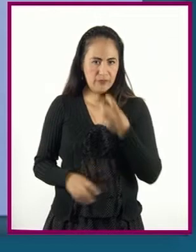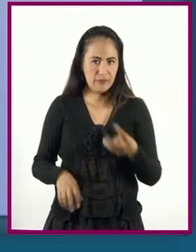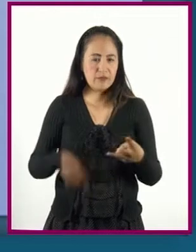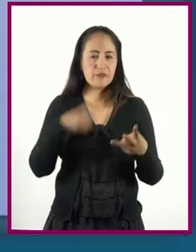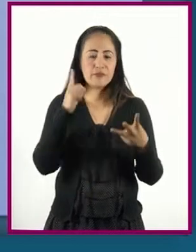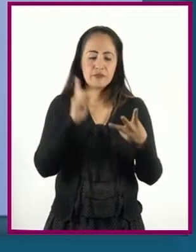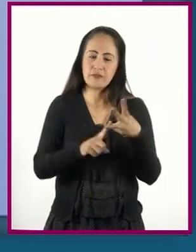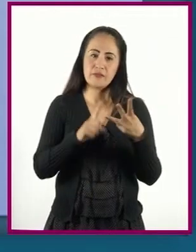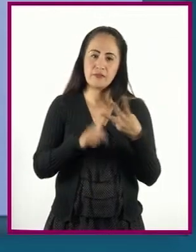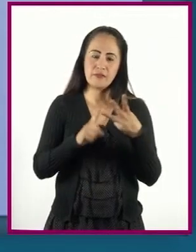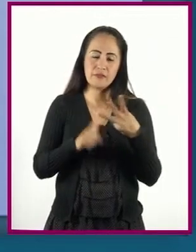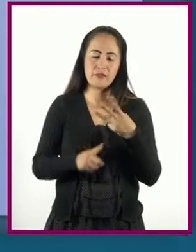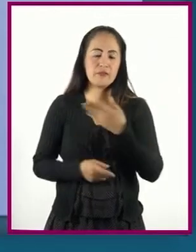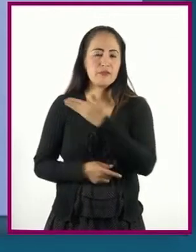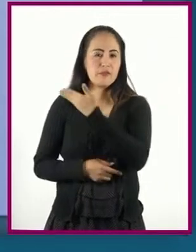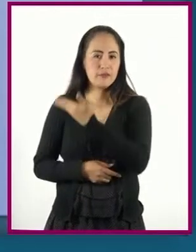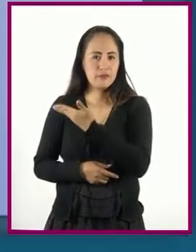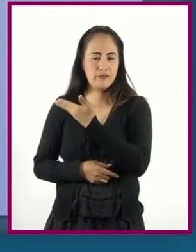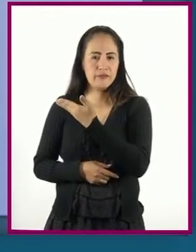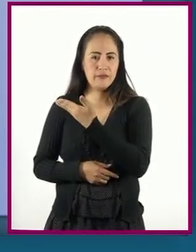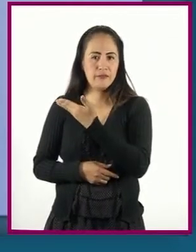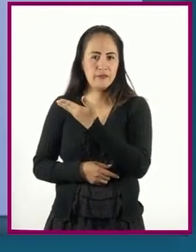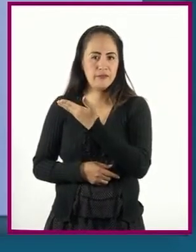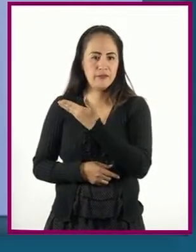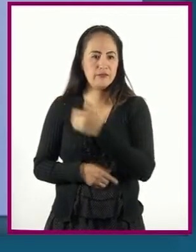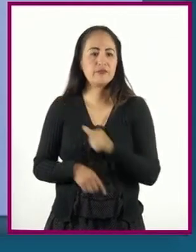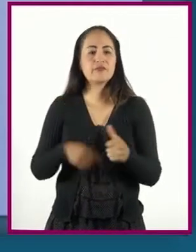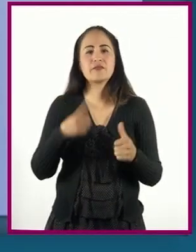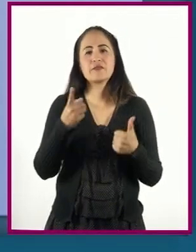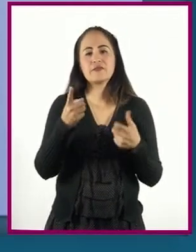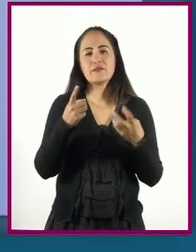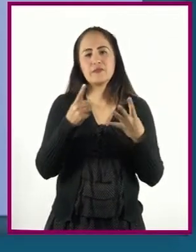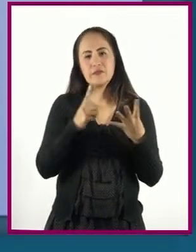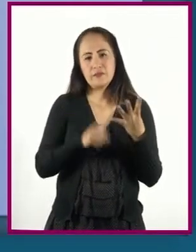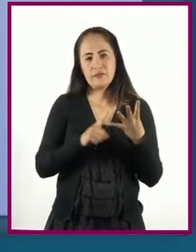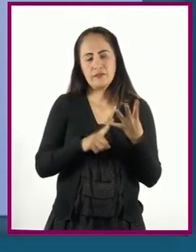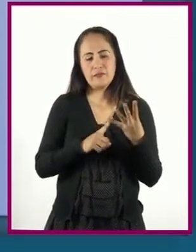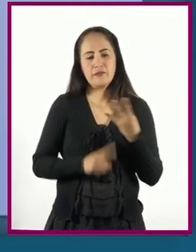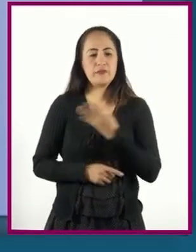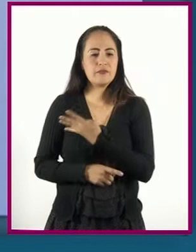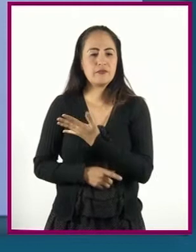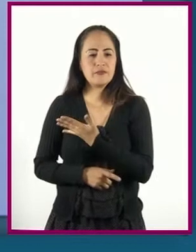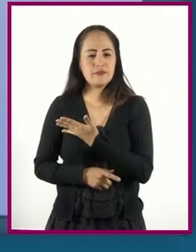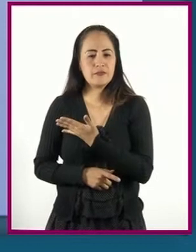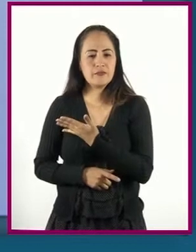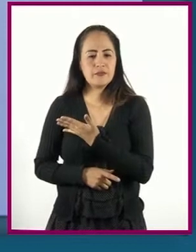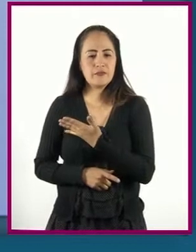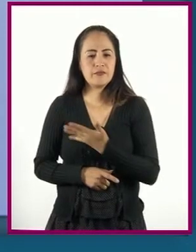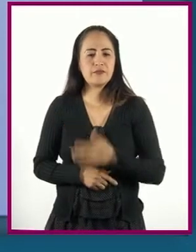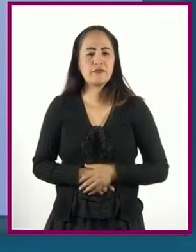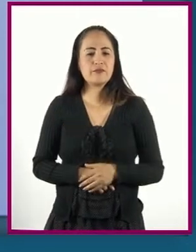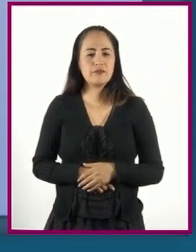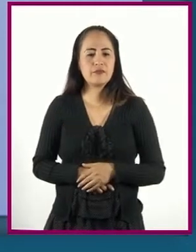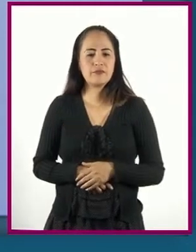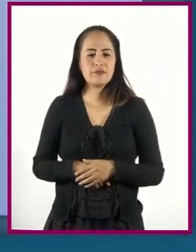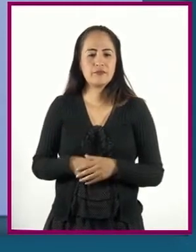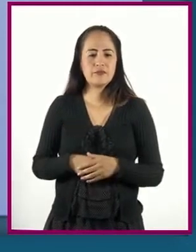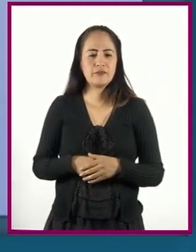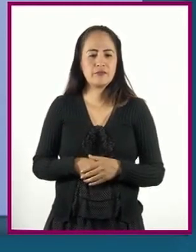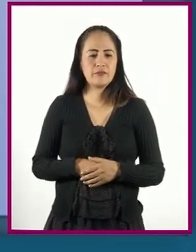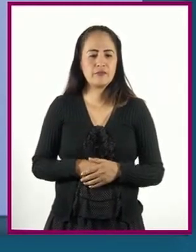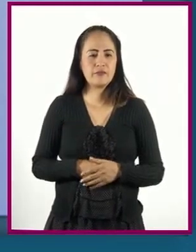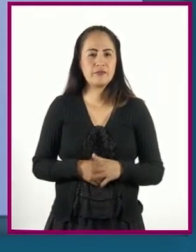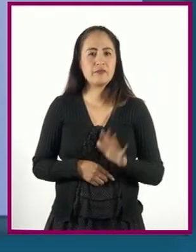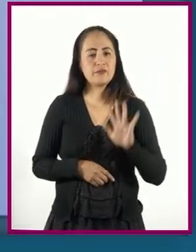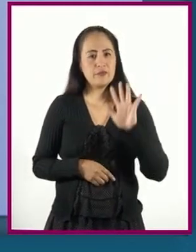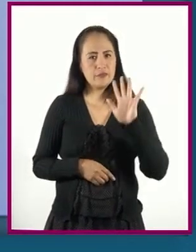gases. Identifica la transformación de los materiales. Considera los espacios entre partículas, es decir, la materia no